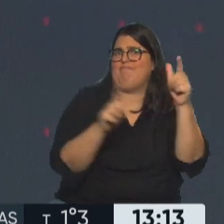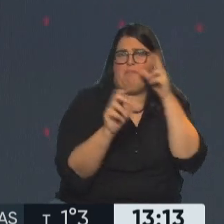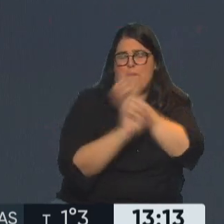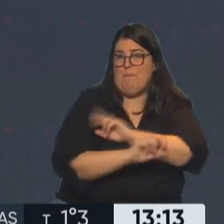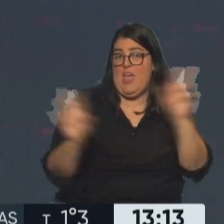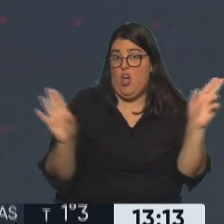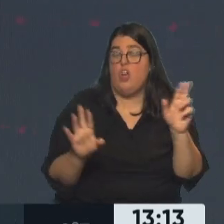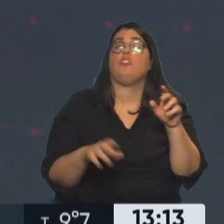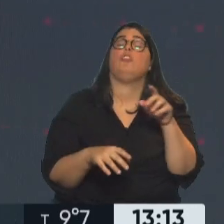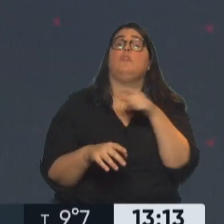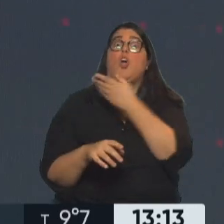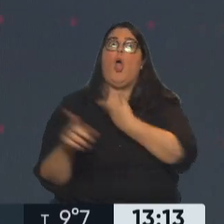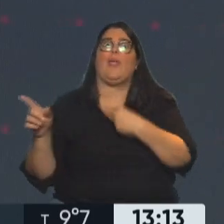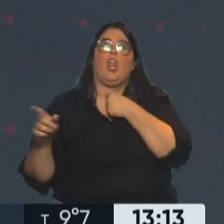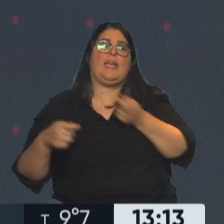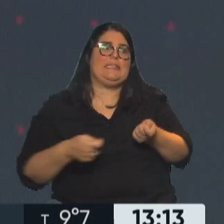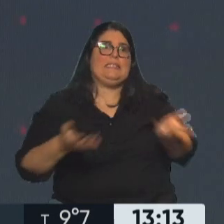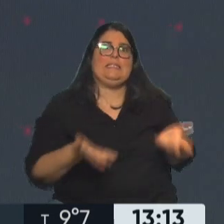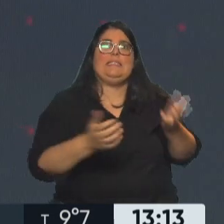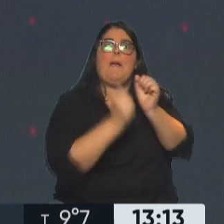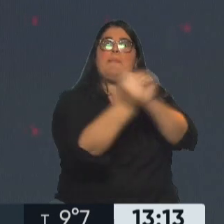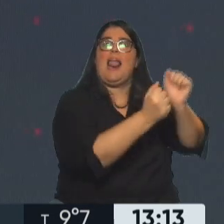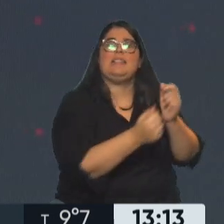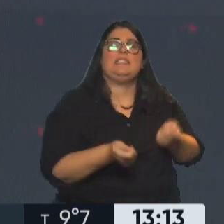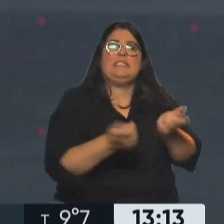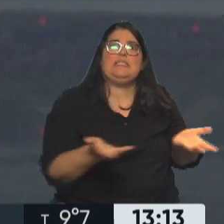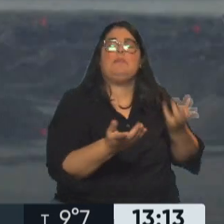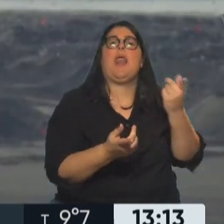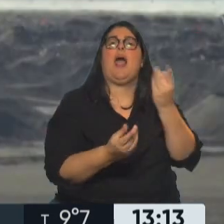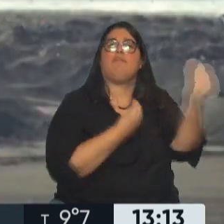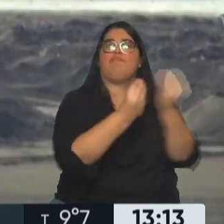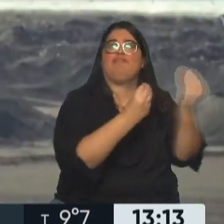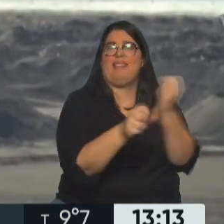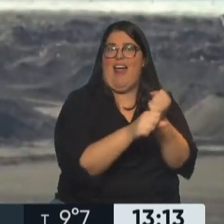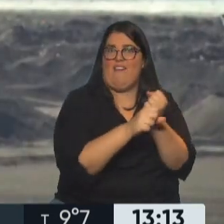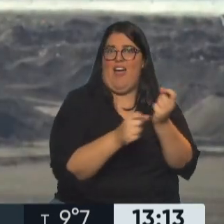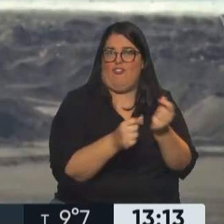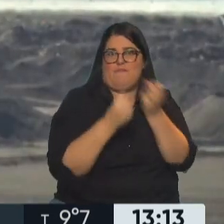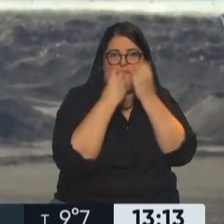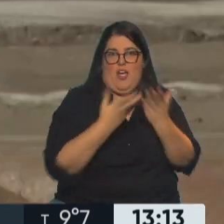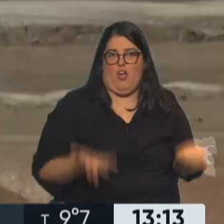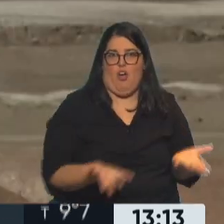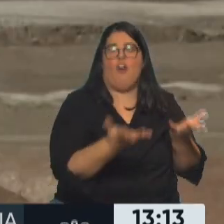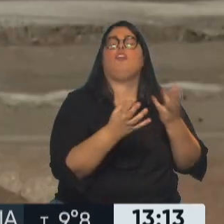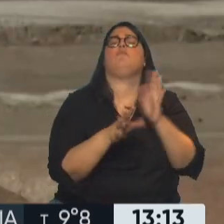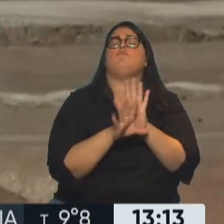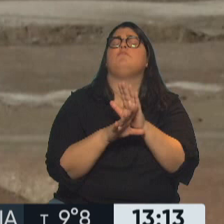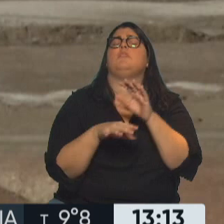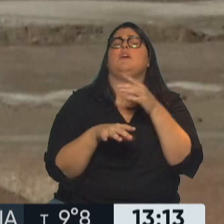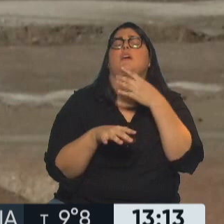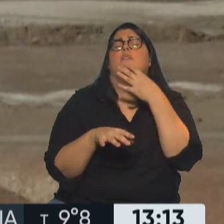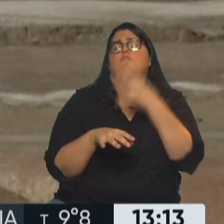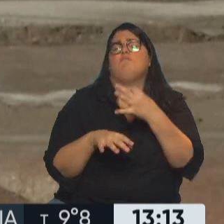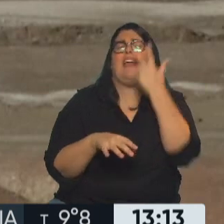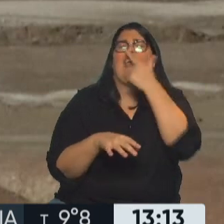gobierno es empezar a impulsar a las pymes para empezar a generar empleo. Y en el caso de el hidrógeno verde, es un compromiso del gobierno, es